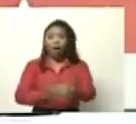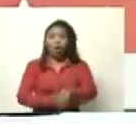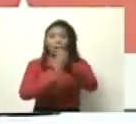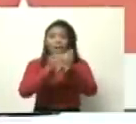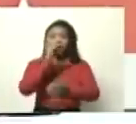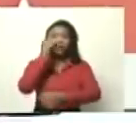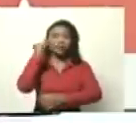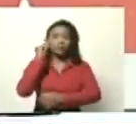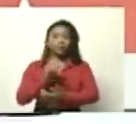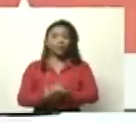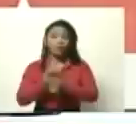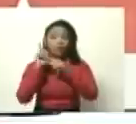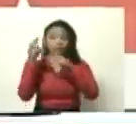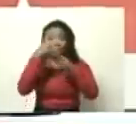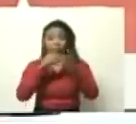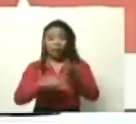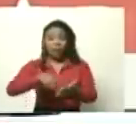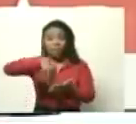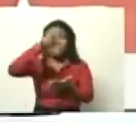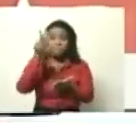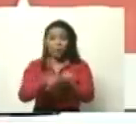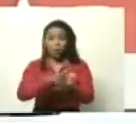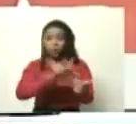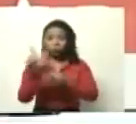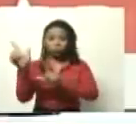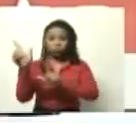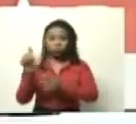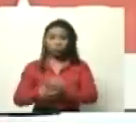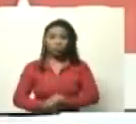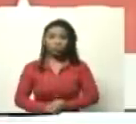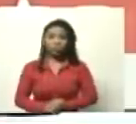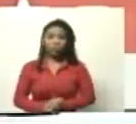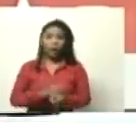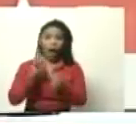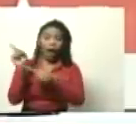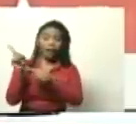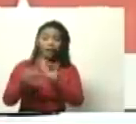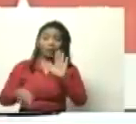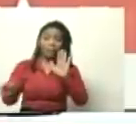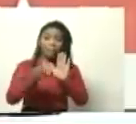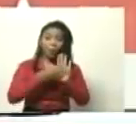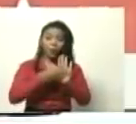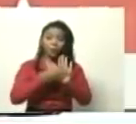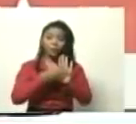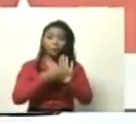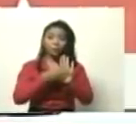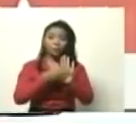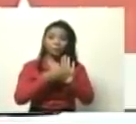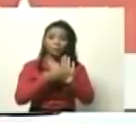delegadas, y este material fue aprobado. Allí se establecen